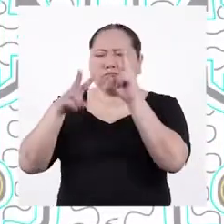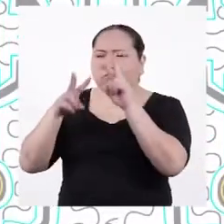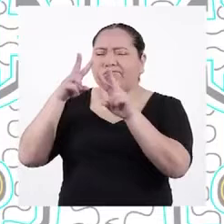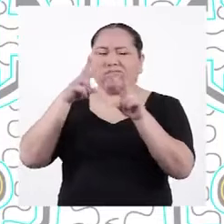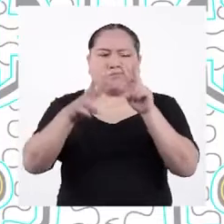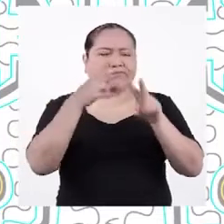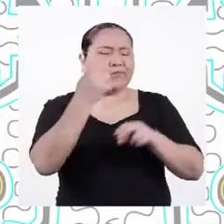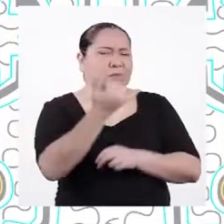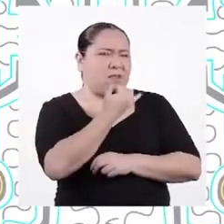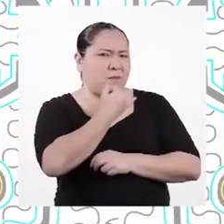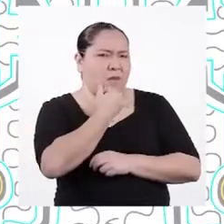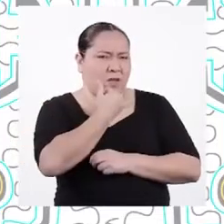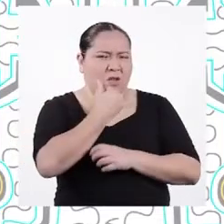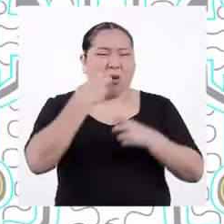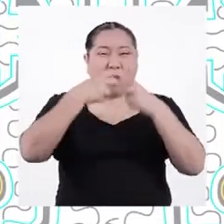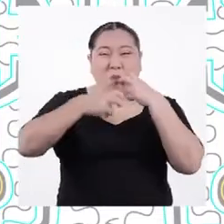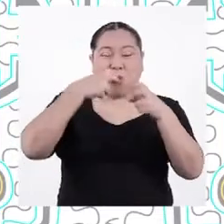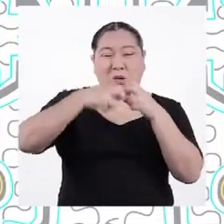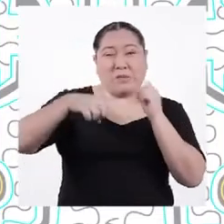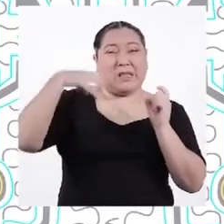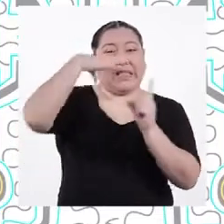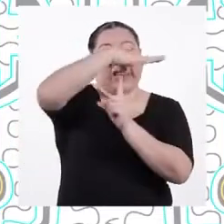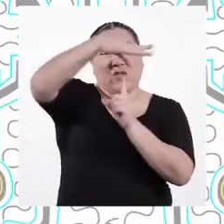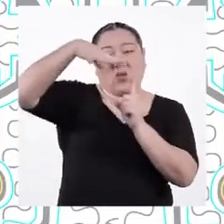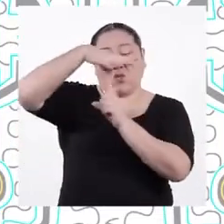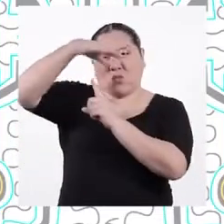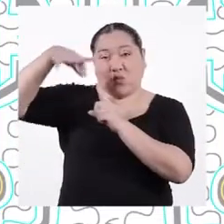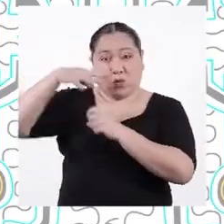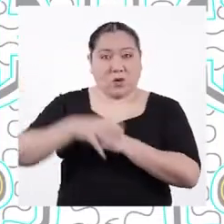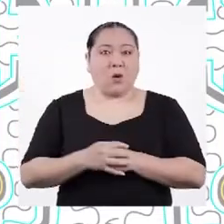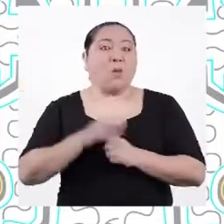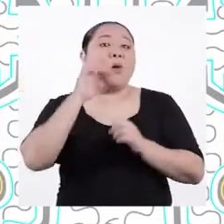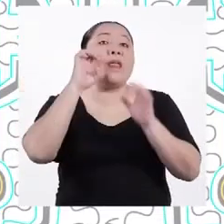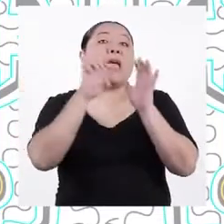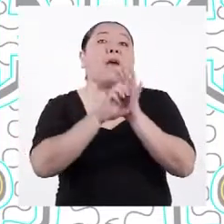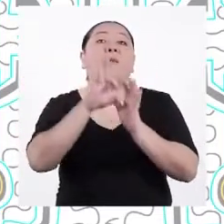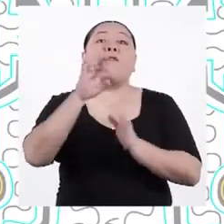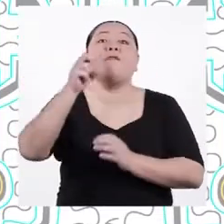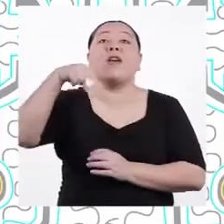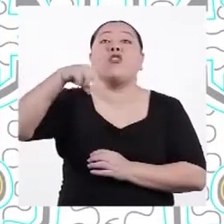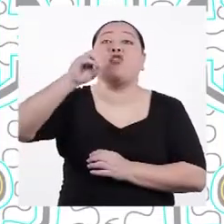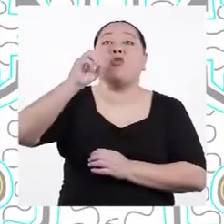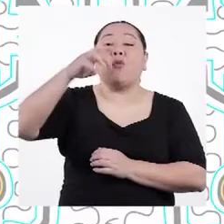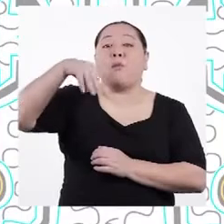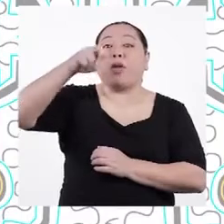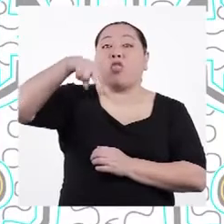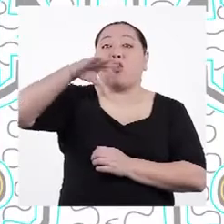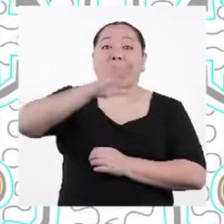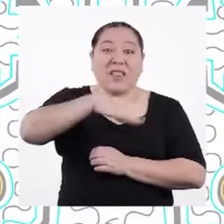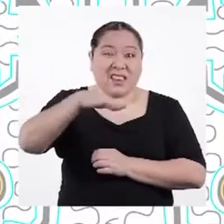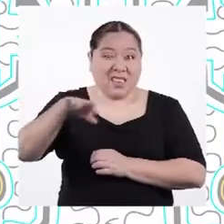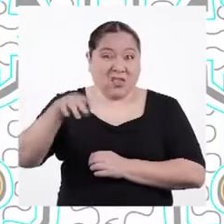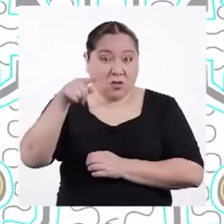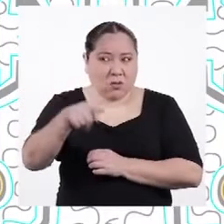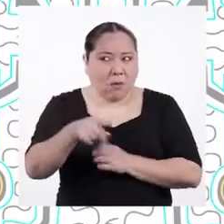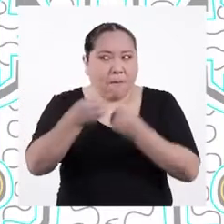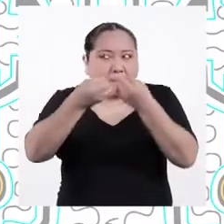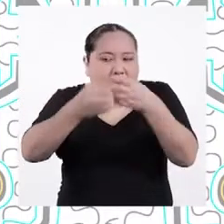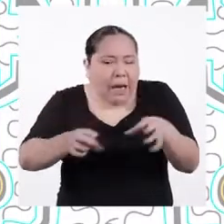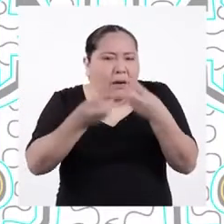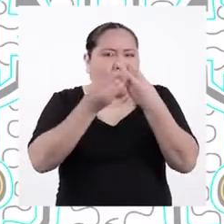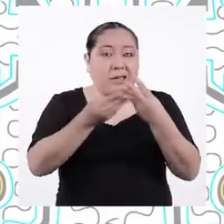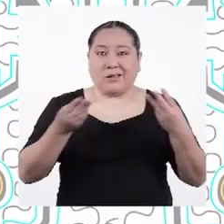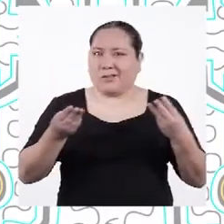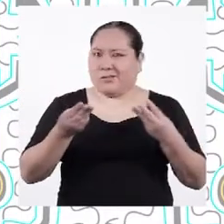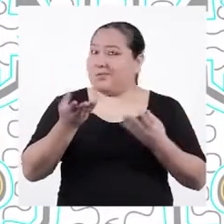terribles consecuencias de los desastres naturales, como el fenómeno de El Niño, que involucra no solo pérdidas materiales, sino,